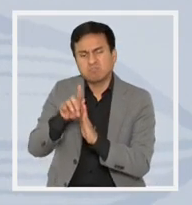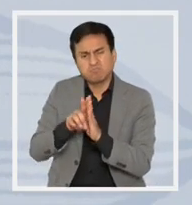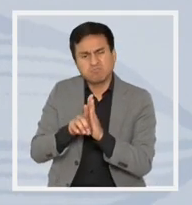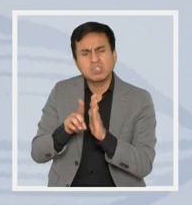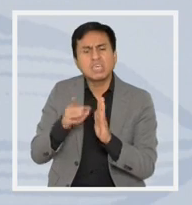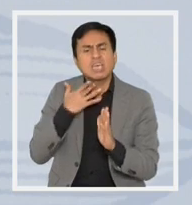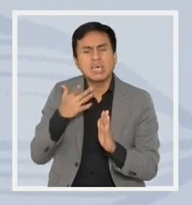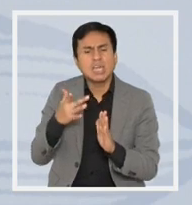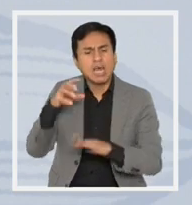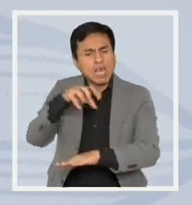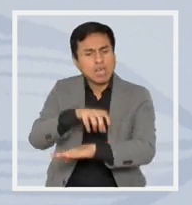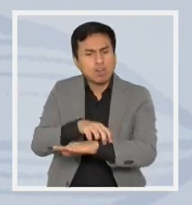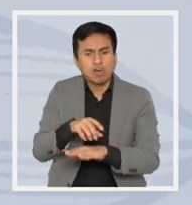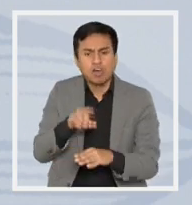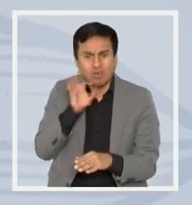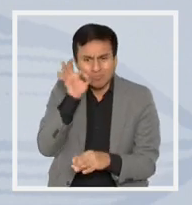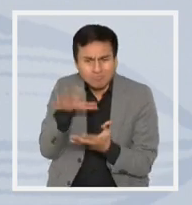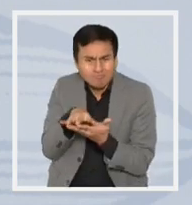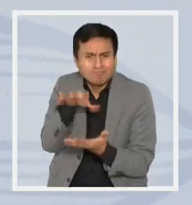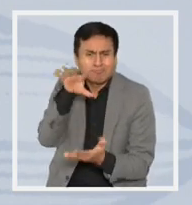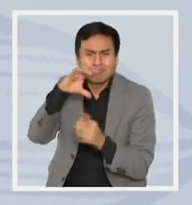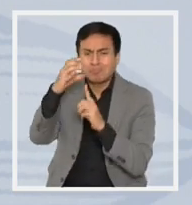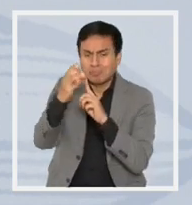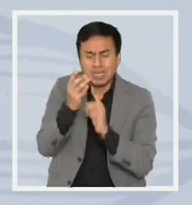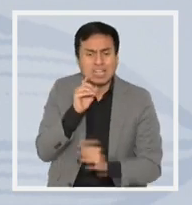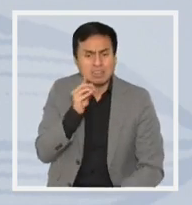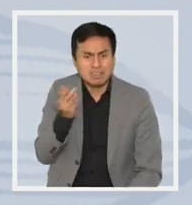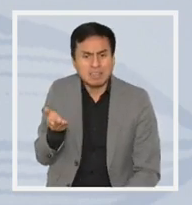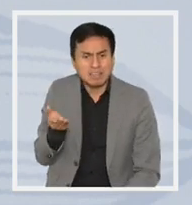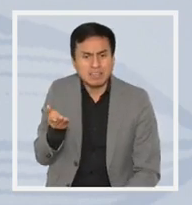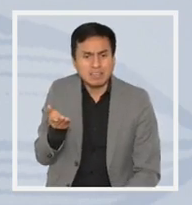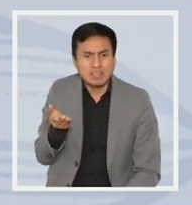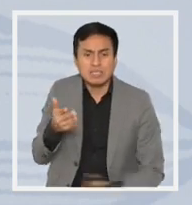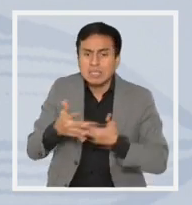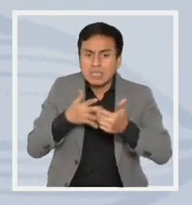tiene una inmensa riqueza cultural,